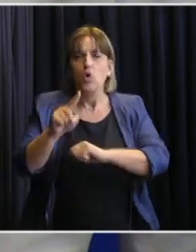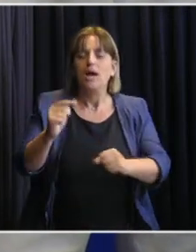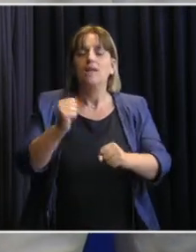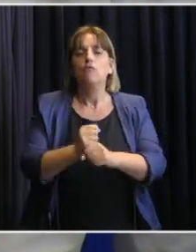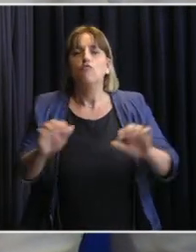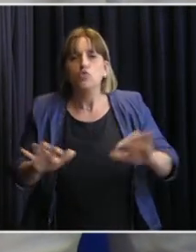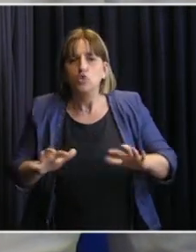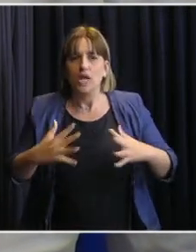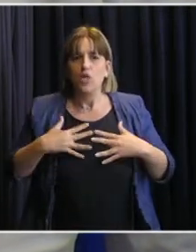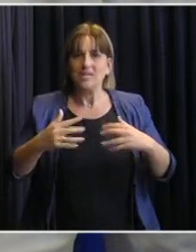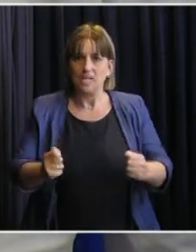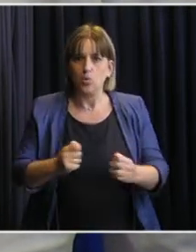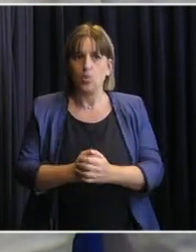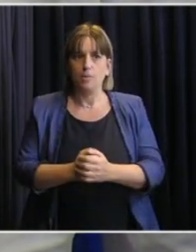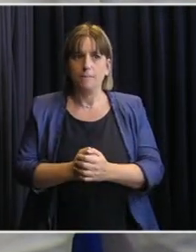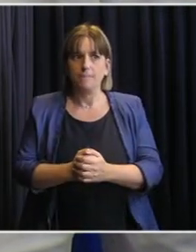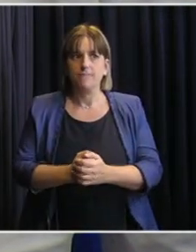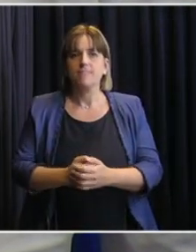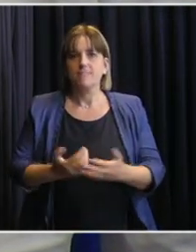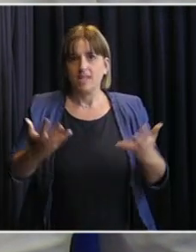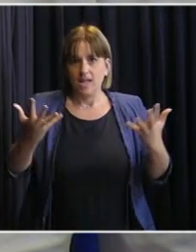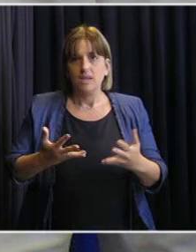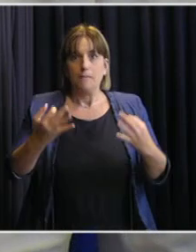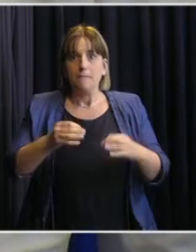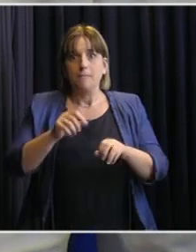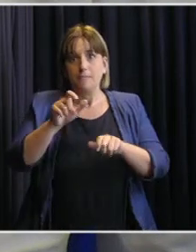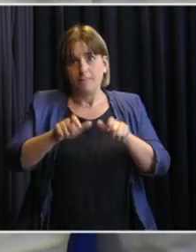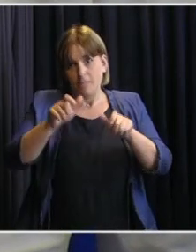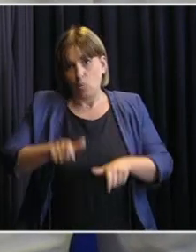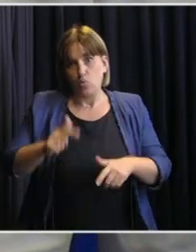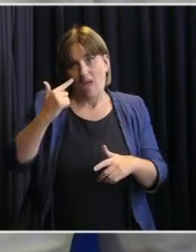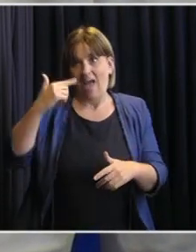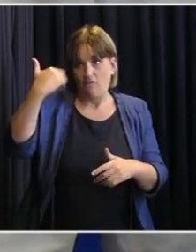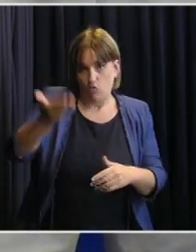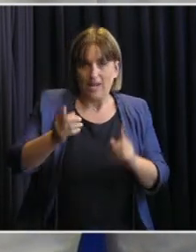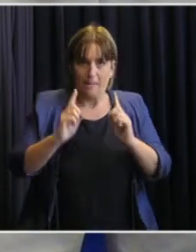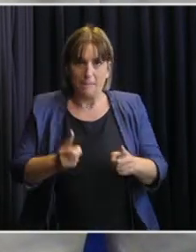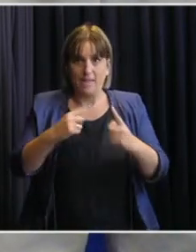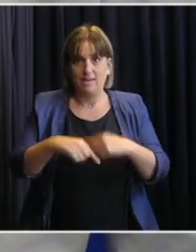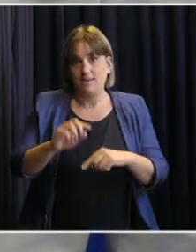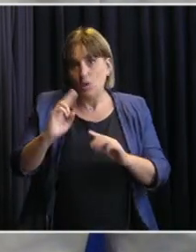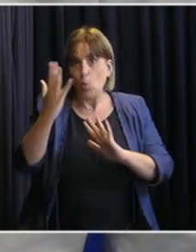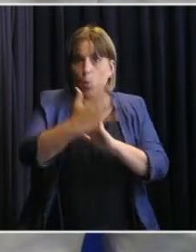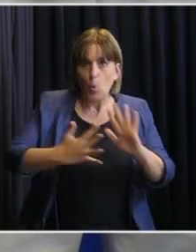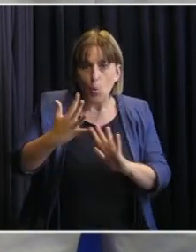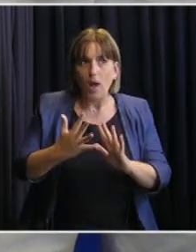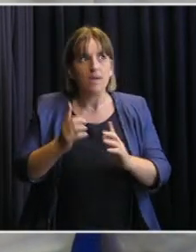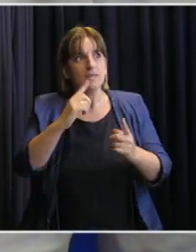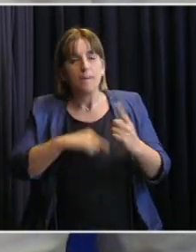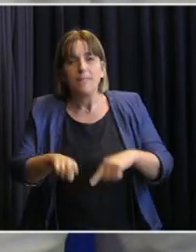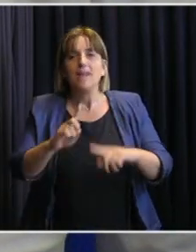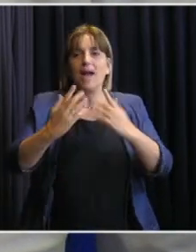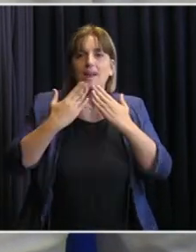salud. Queremos ahí de verdad lo que está pasando actualmente en gran parte del país por el trabajo